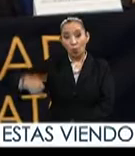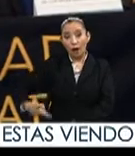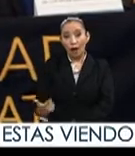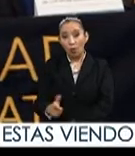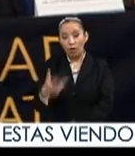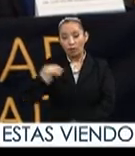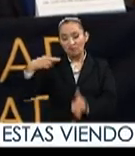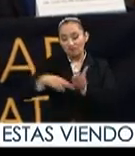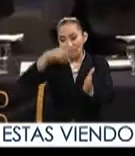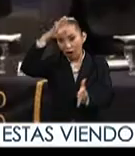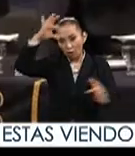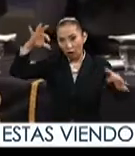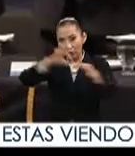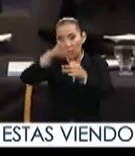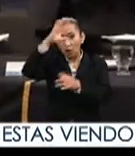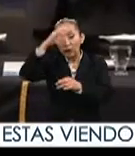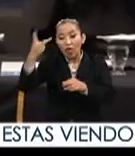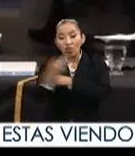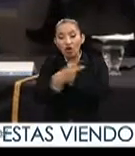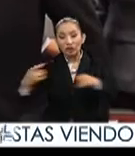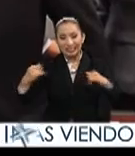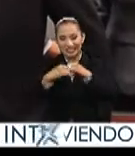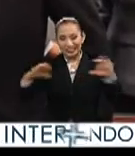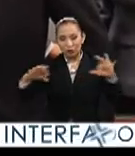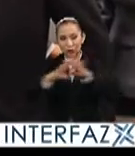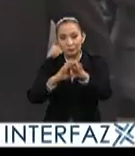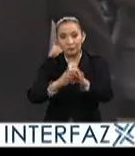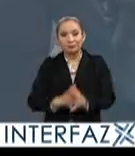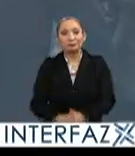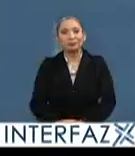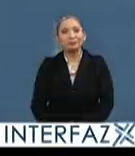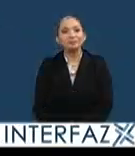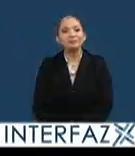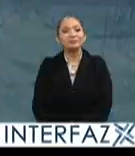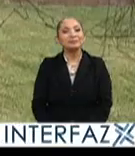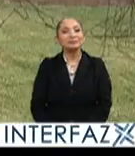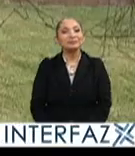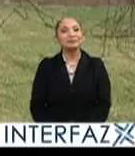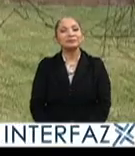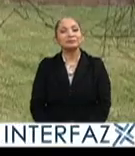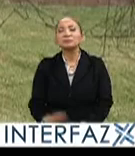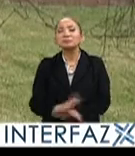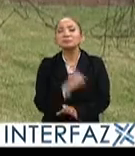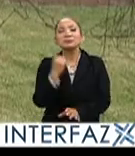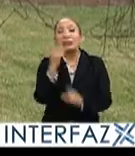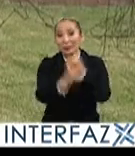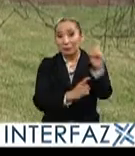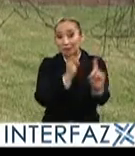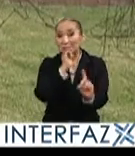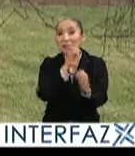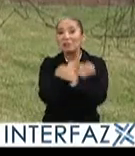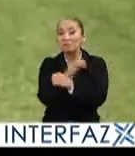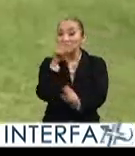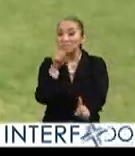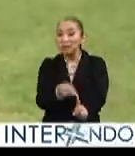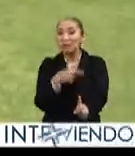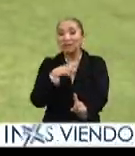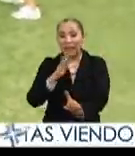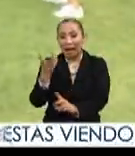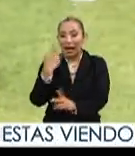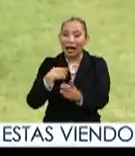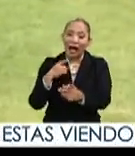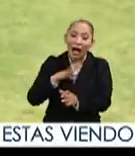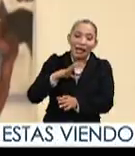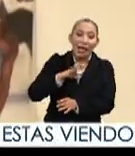Guanajuato firman un acuerdo cultural entre las dos instituciones. Y porque el deporte también es educación, ya está con